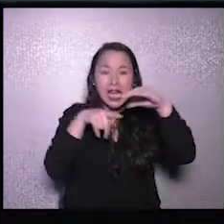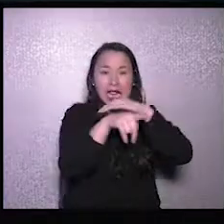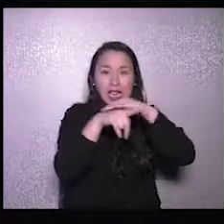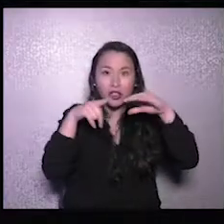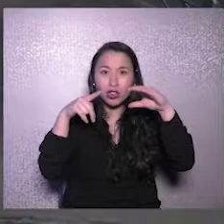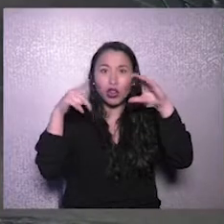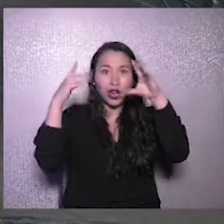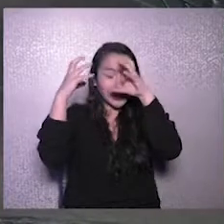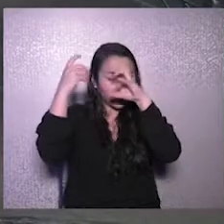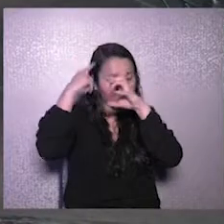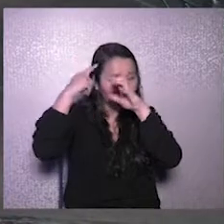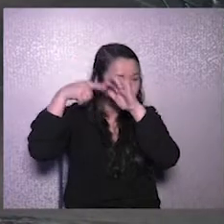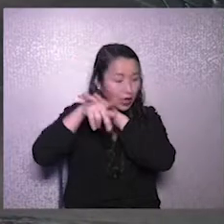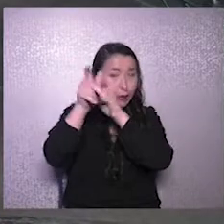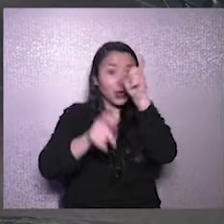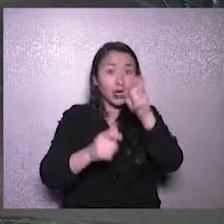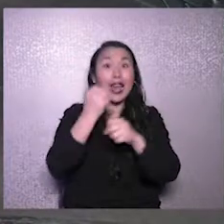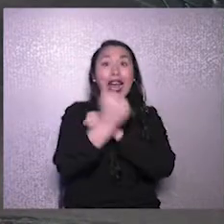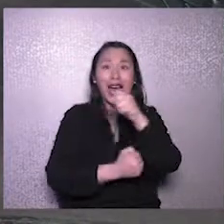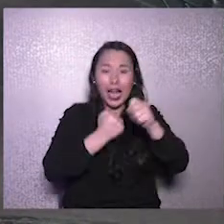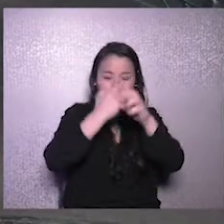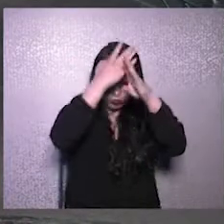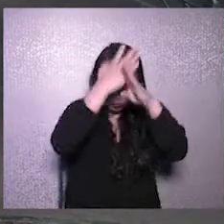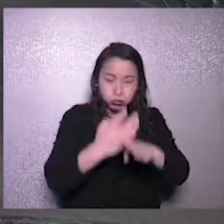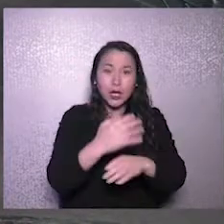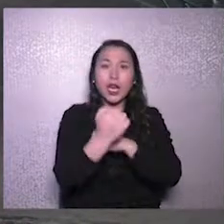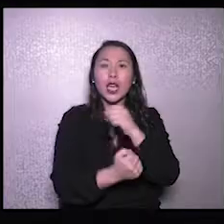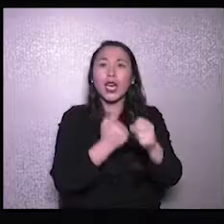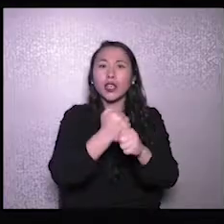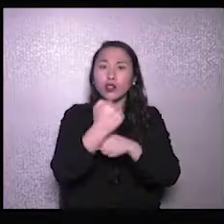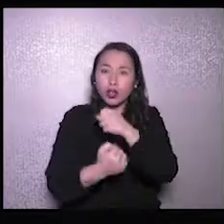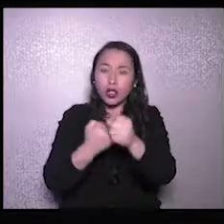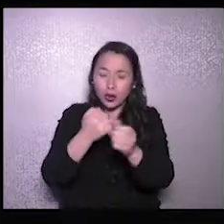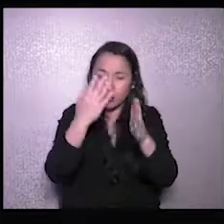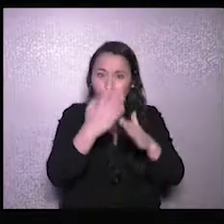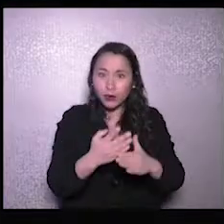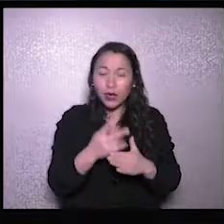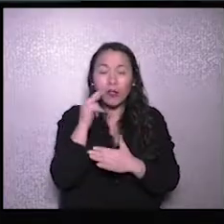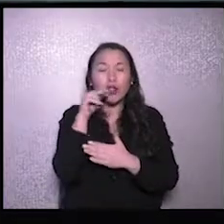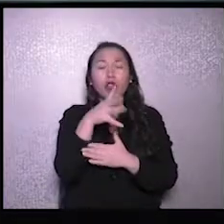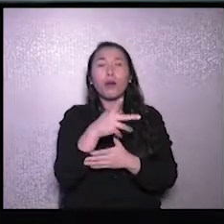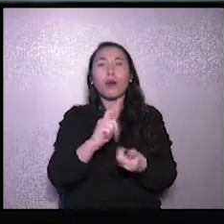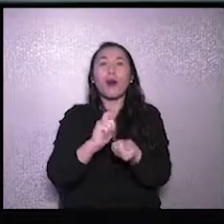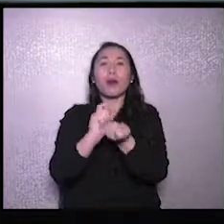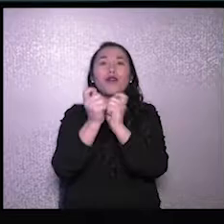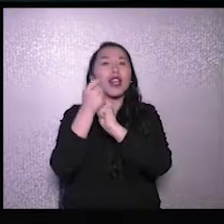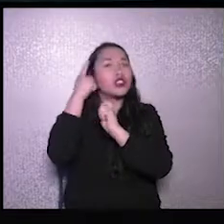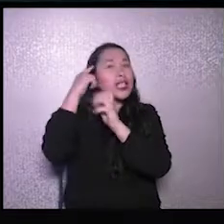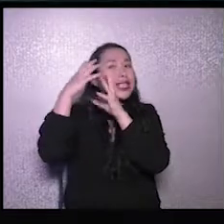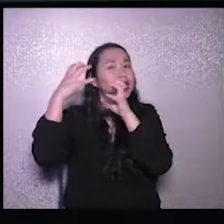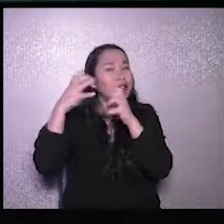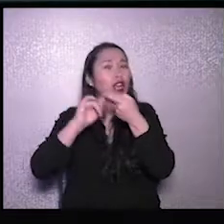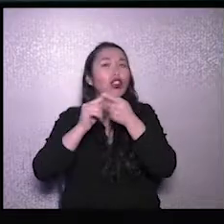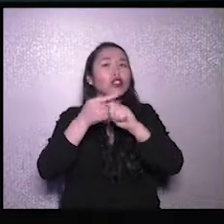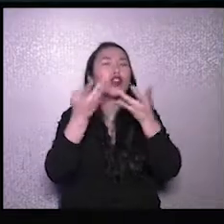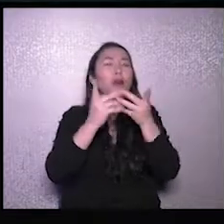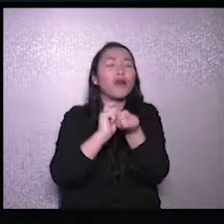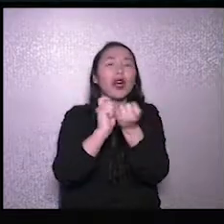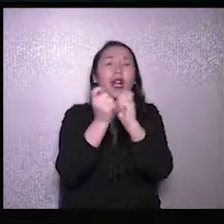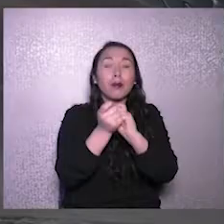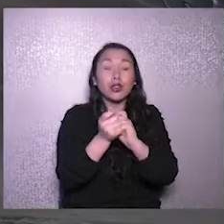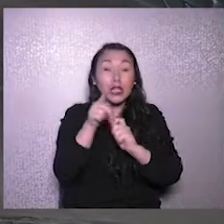individuos todos los años, y viendo cómo el cerebro va modificándose, cómo van modificándose las conexiones.